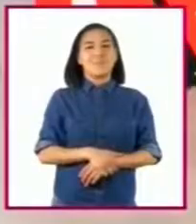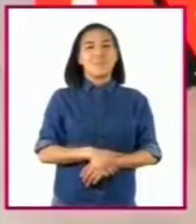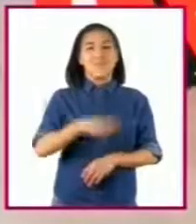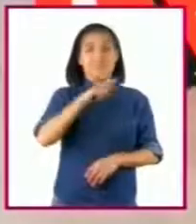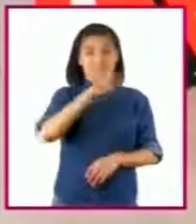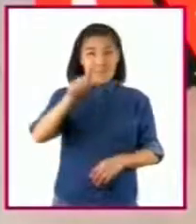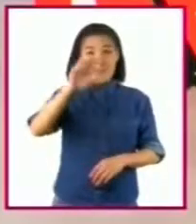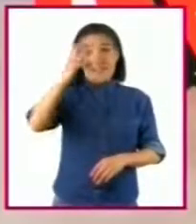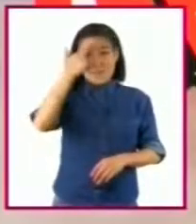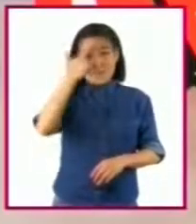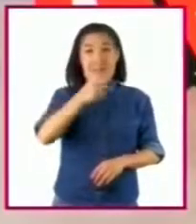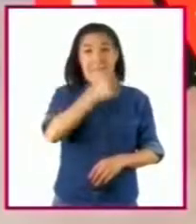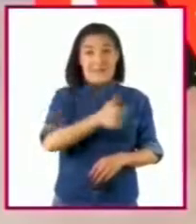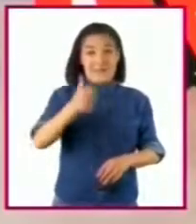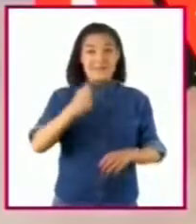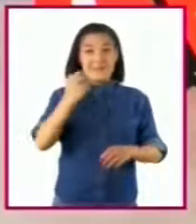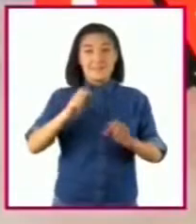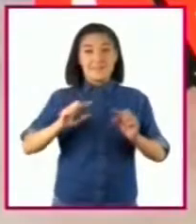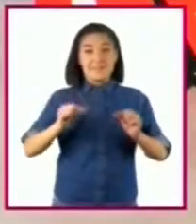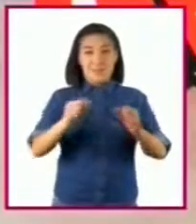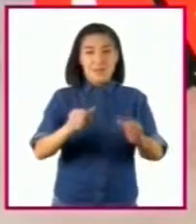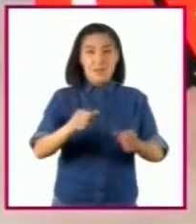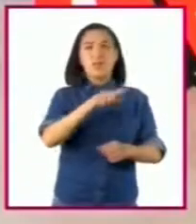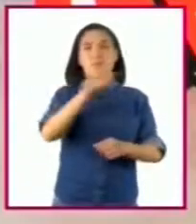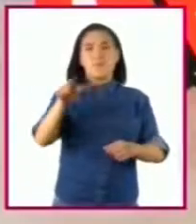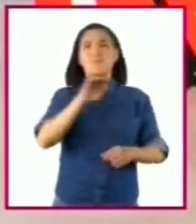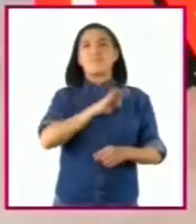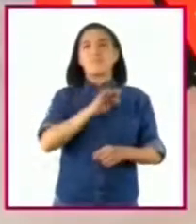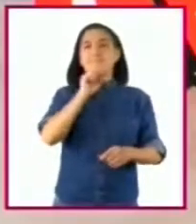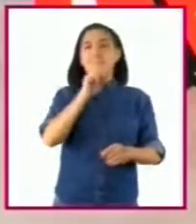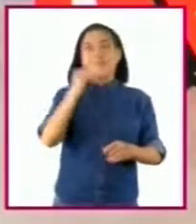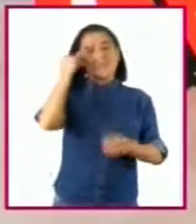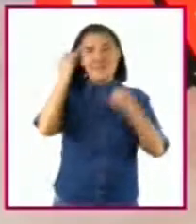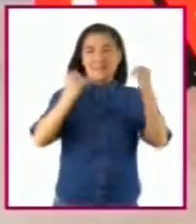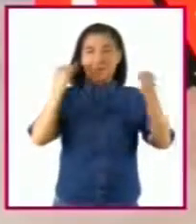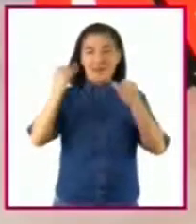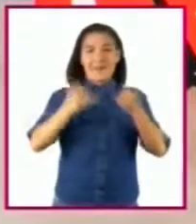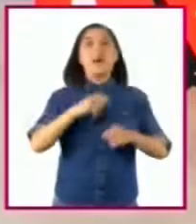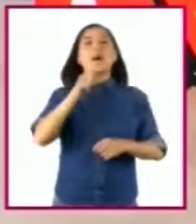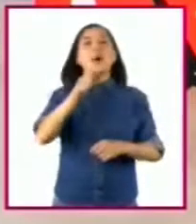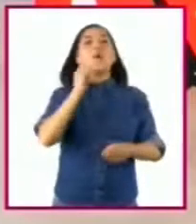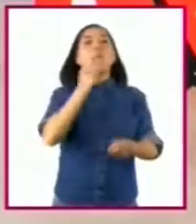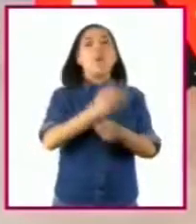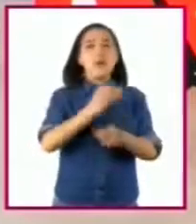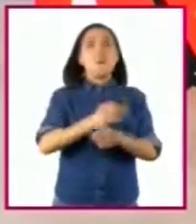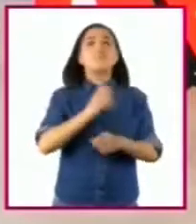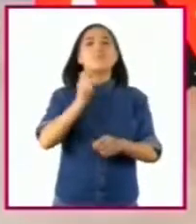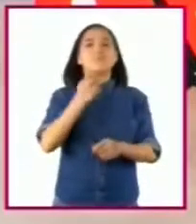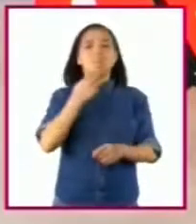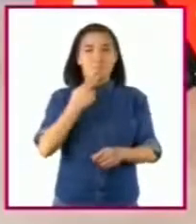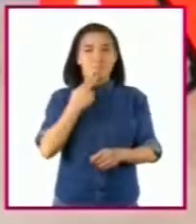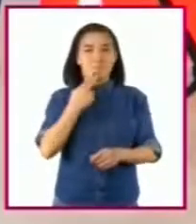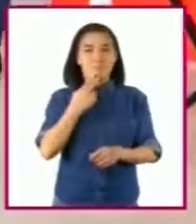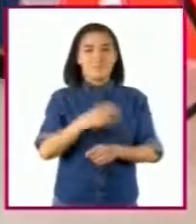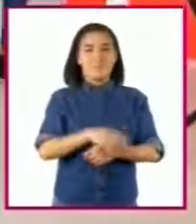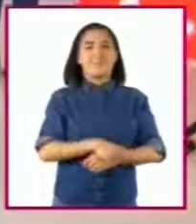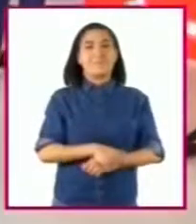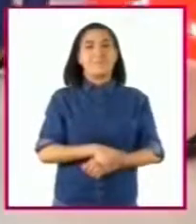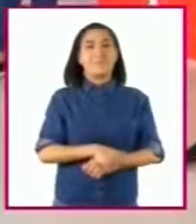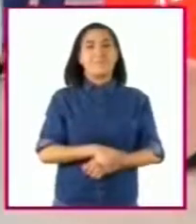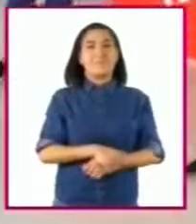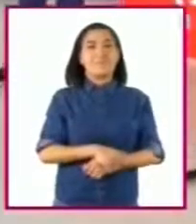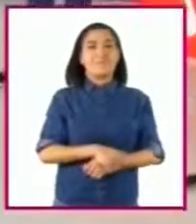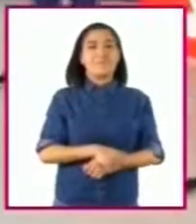Recuerden que cada uno de estas varitas son ustedes, ¿perfecto? Ahora también lo que vamos a ocupar es un dispositivo